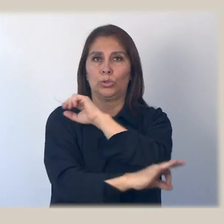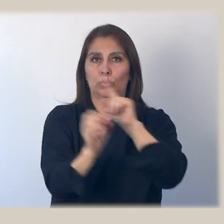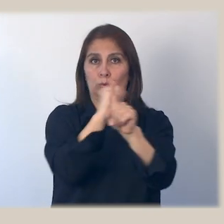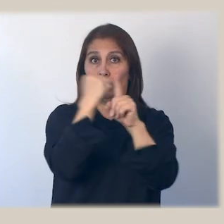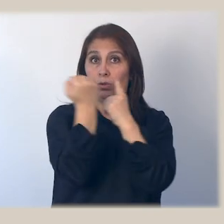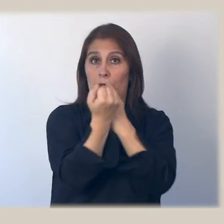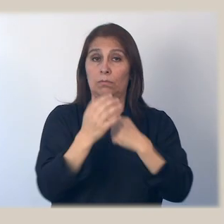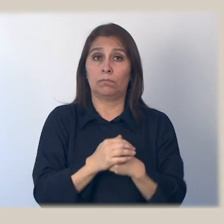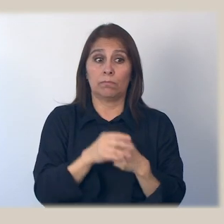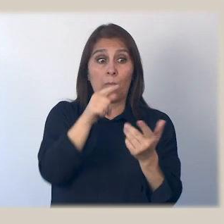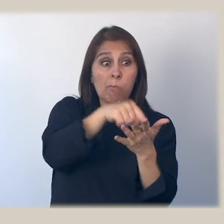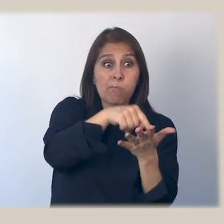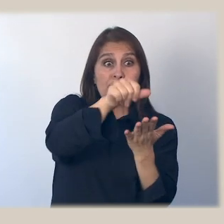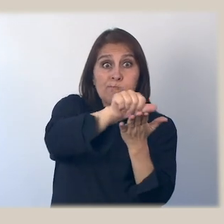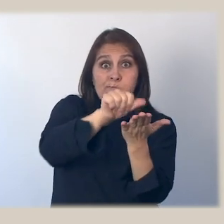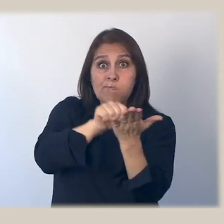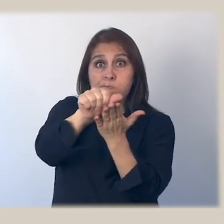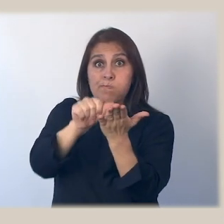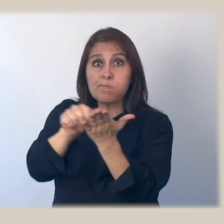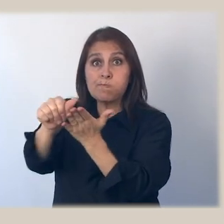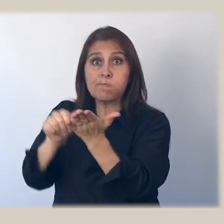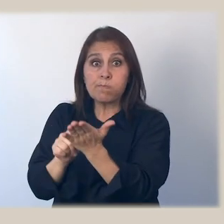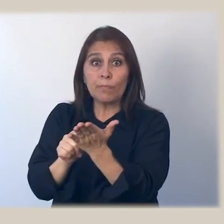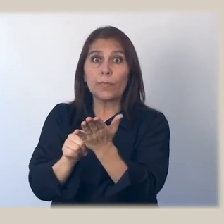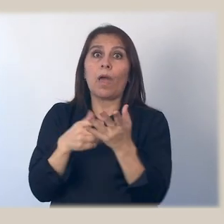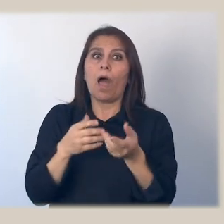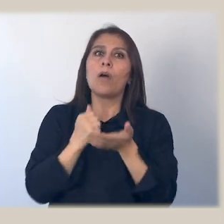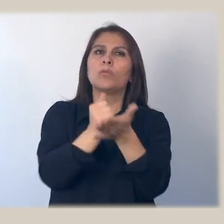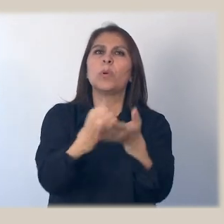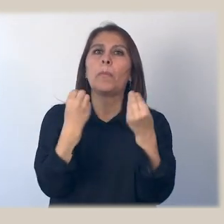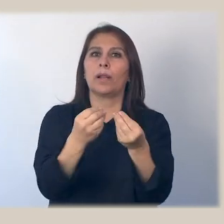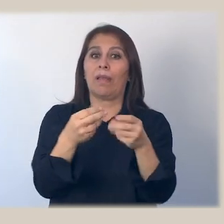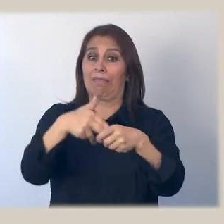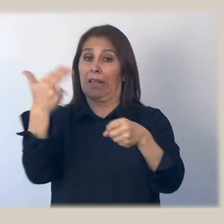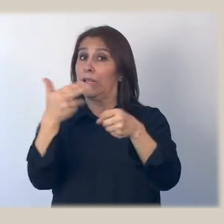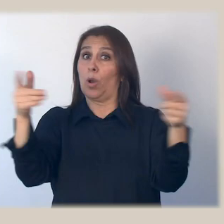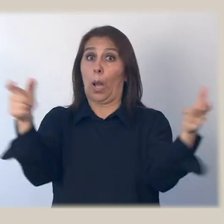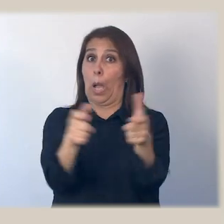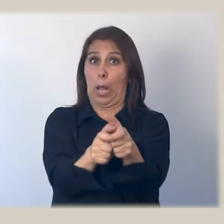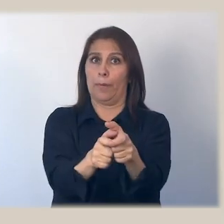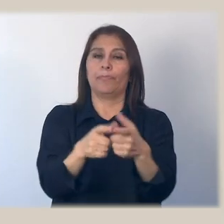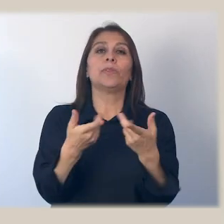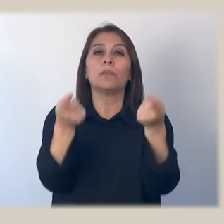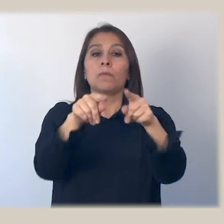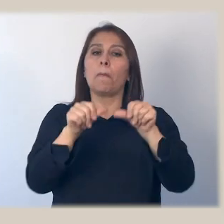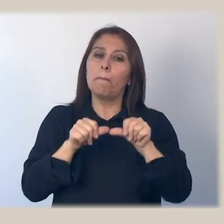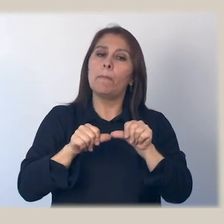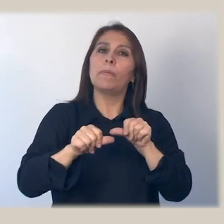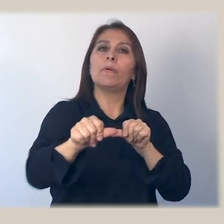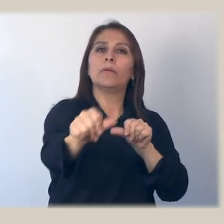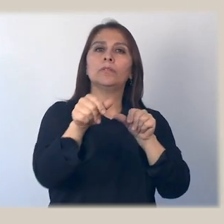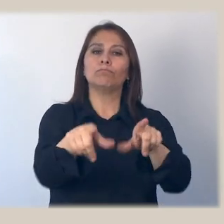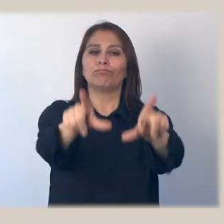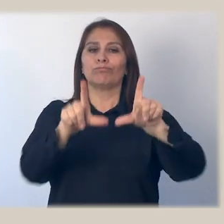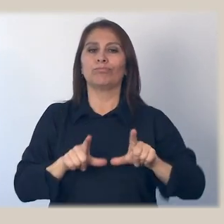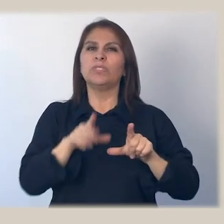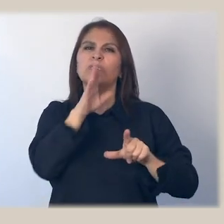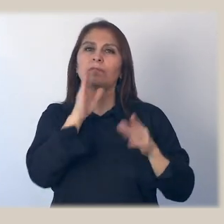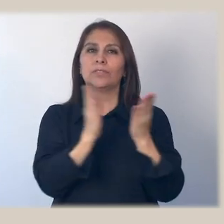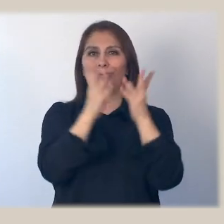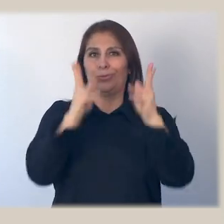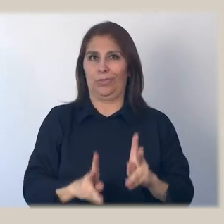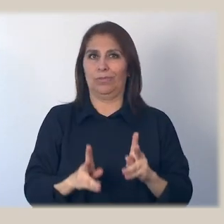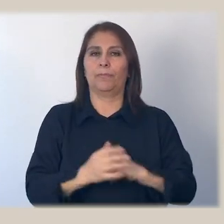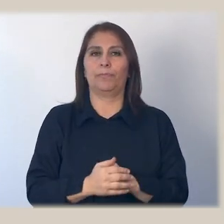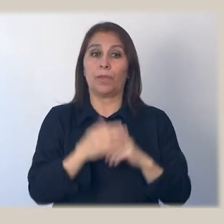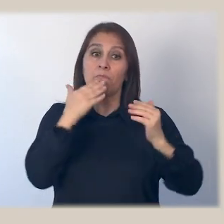psicosocial. Estos programas repercuten tanto en la disminución de la deserción como en el incremento de la permanencia y la graduación de los